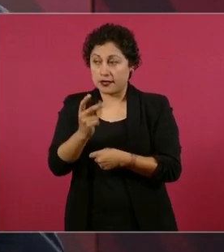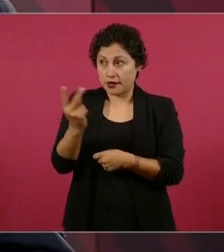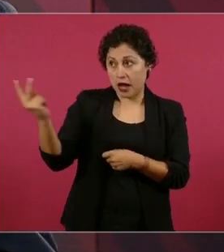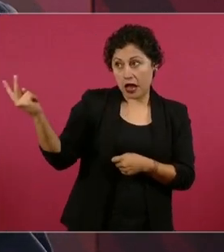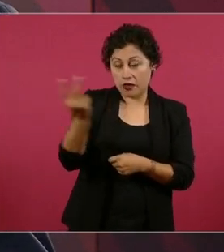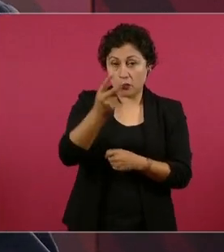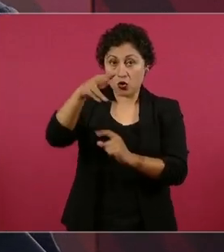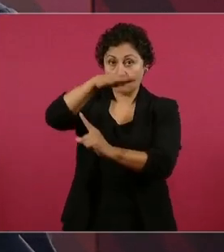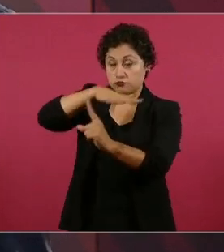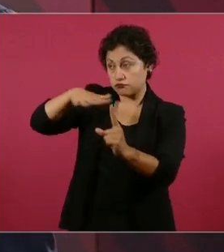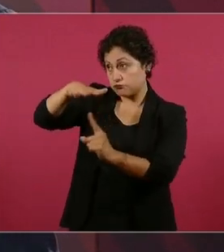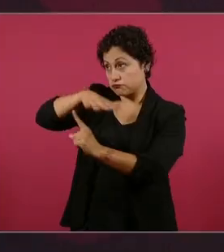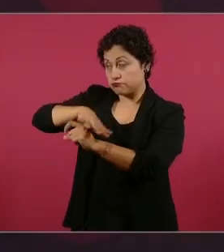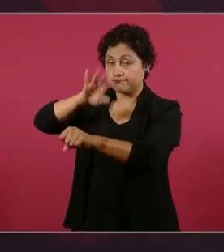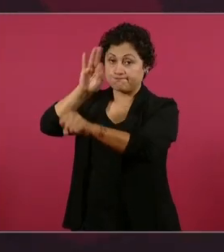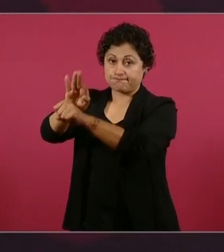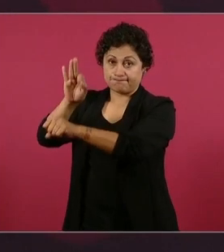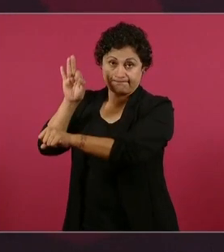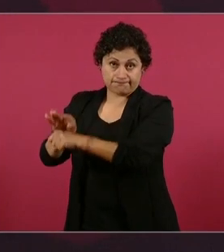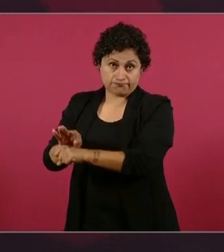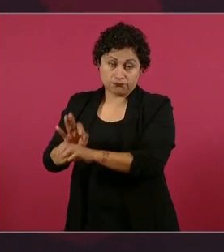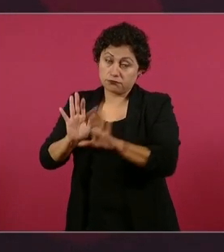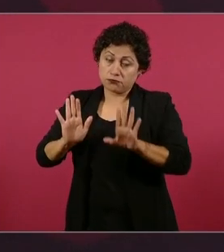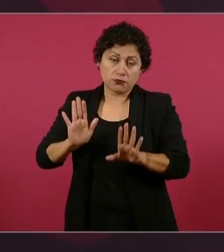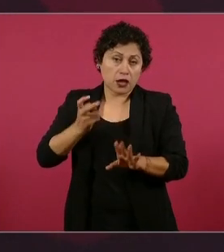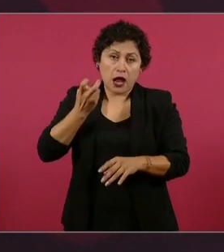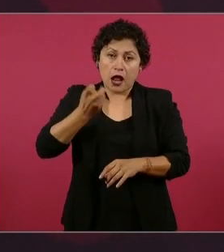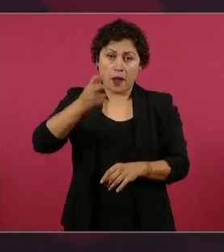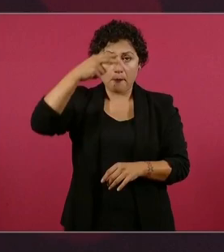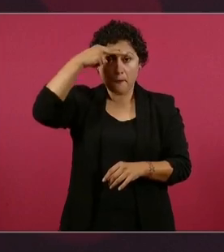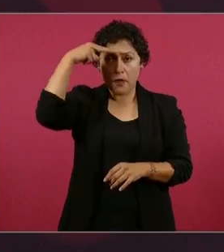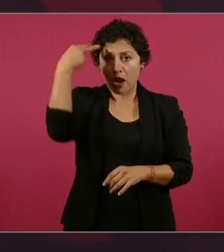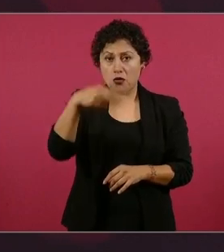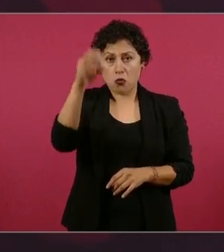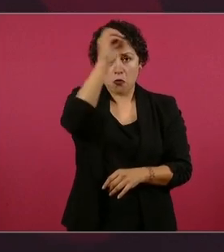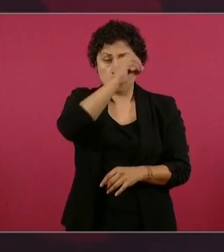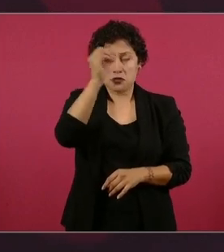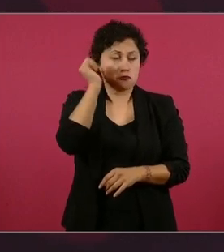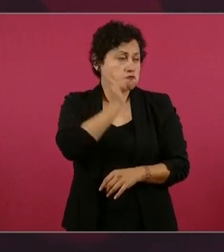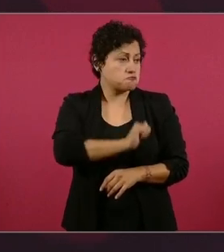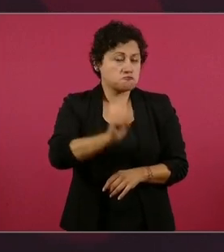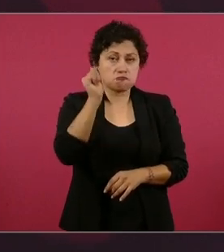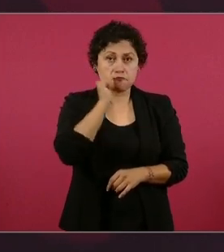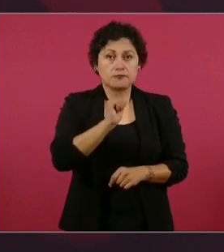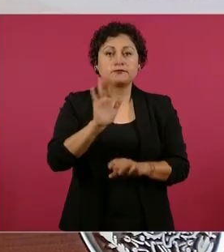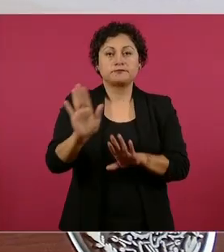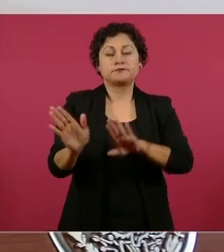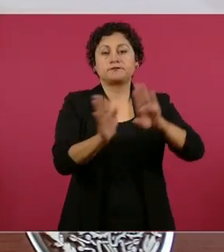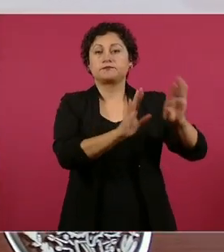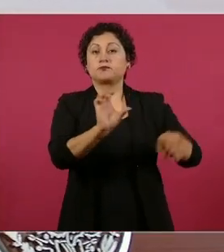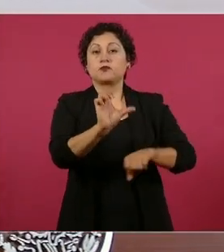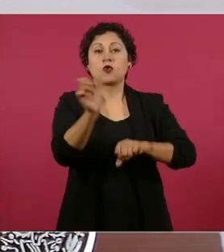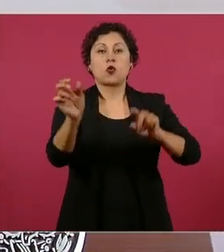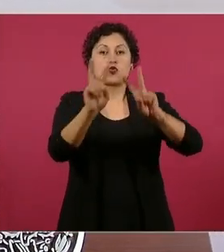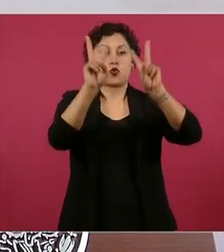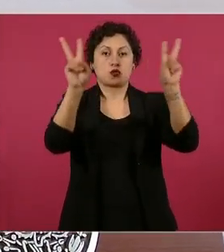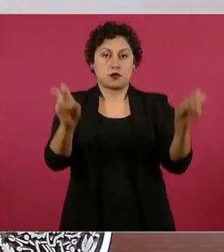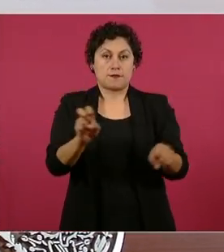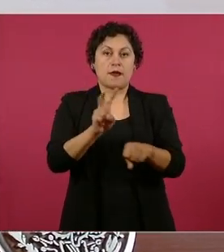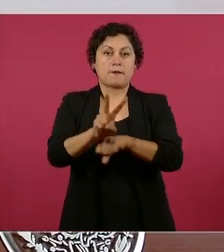Y siempre esa es nuestra postura. En el caso de Venezuela,